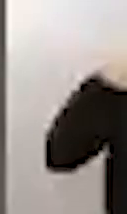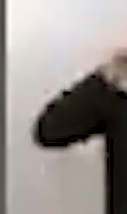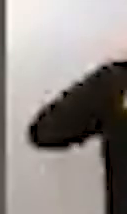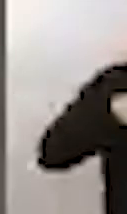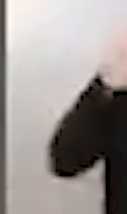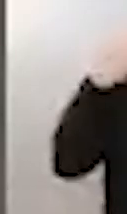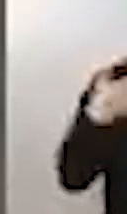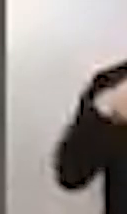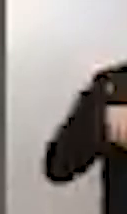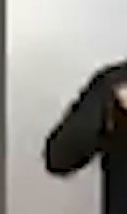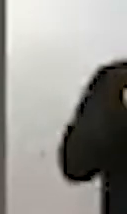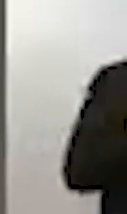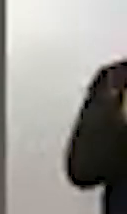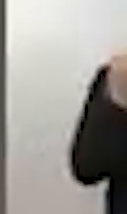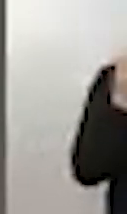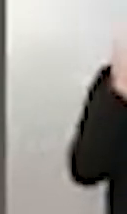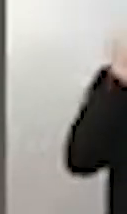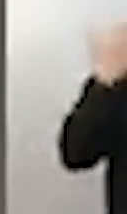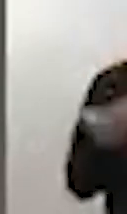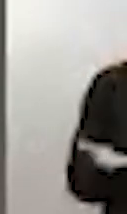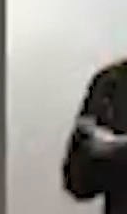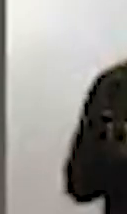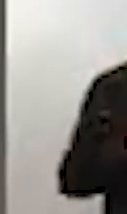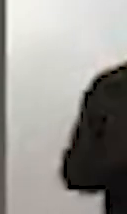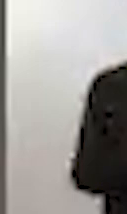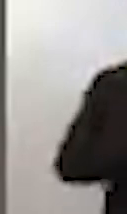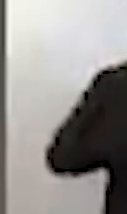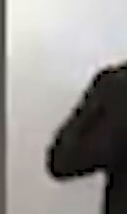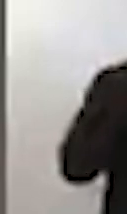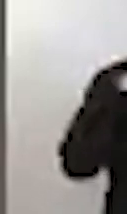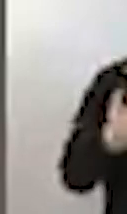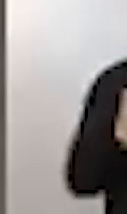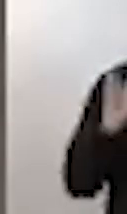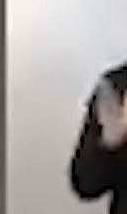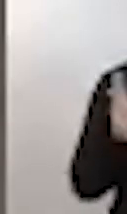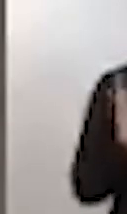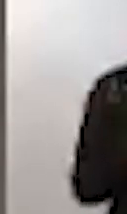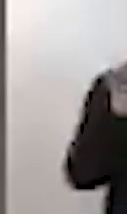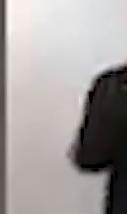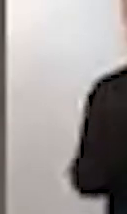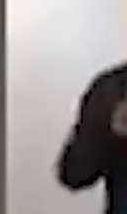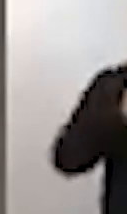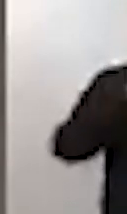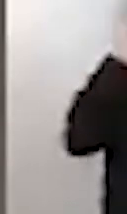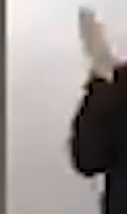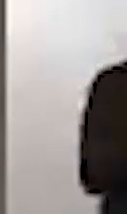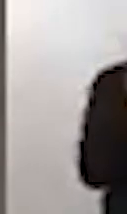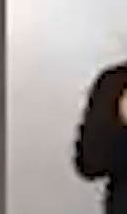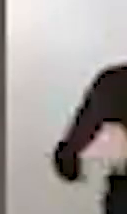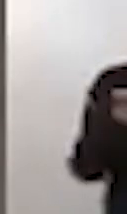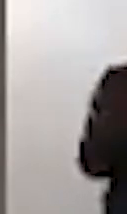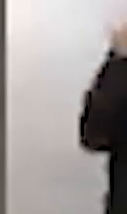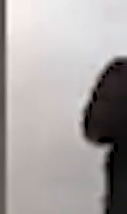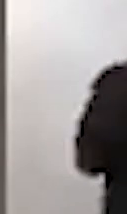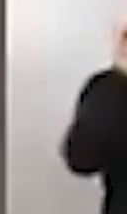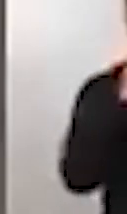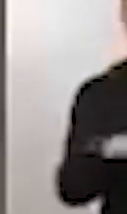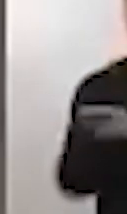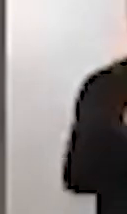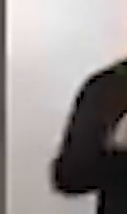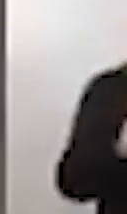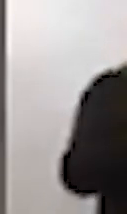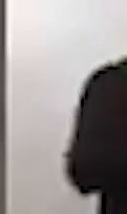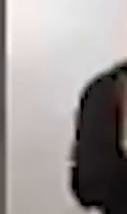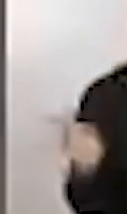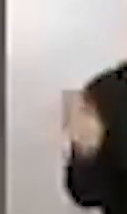destacar que el gobierno de España está entre los más igualitarios del mundo tras esta remodelación que hoy